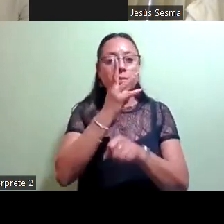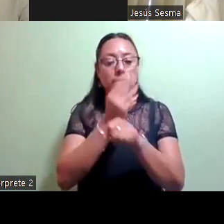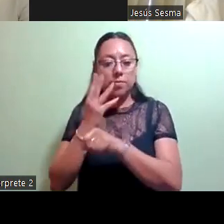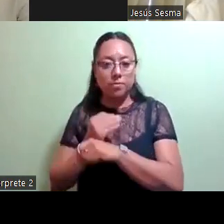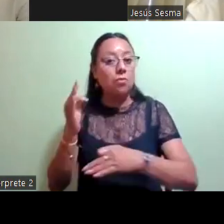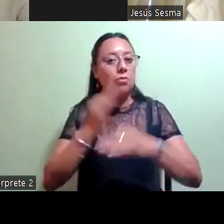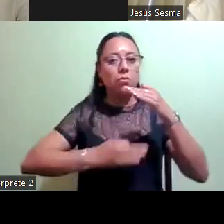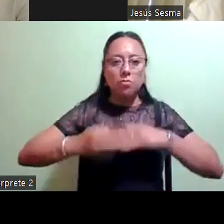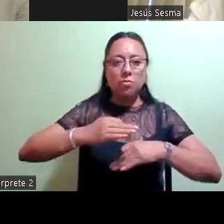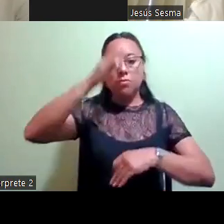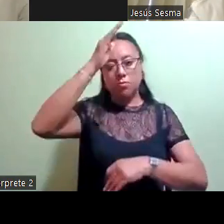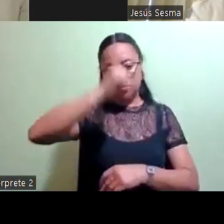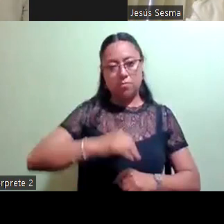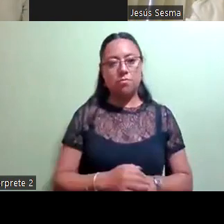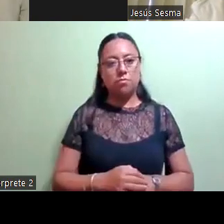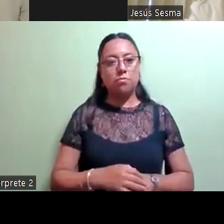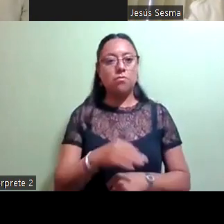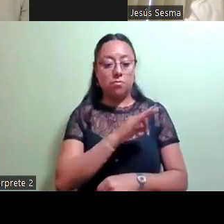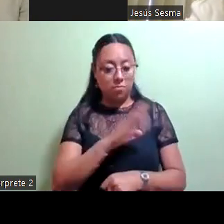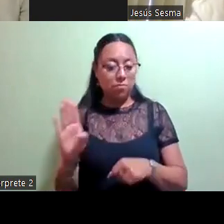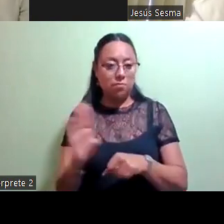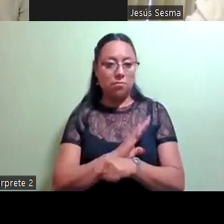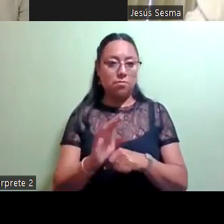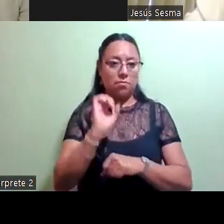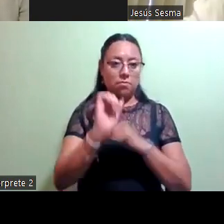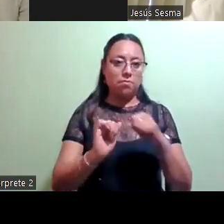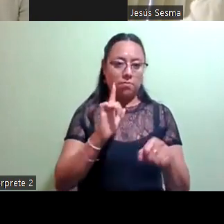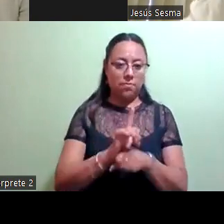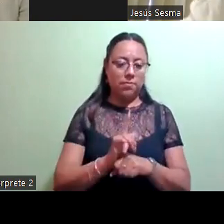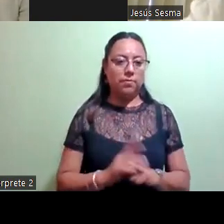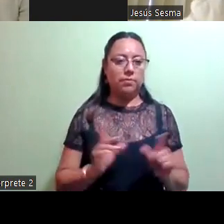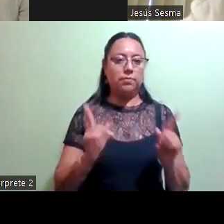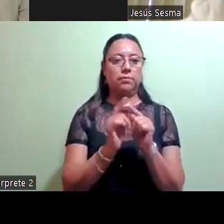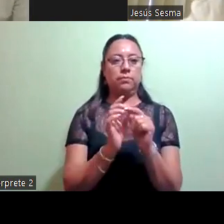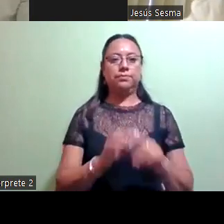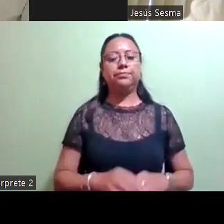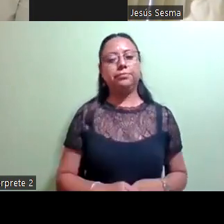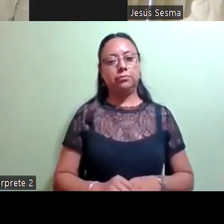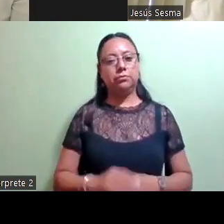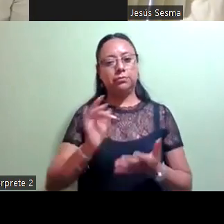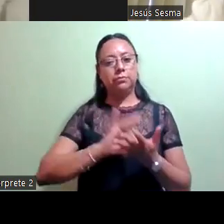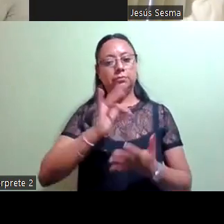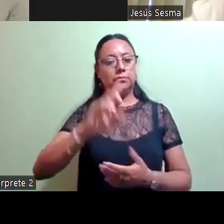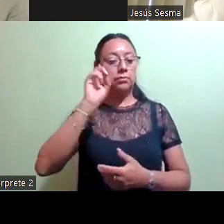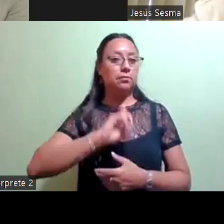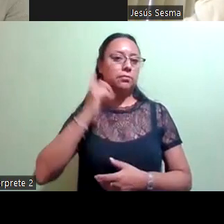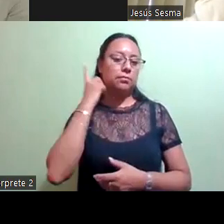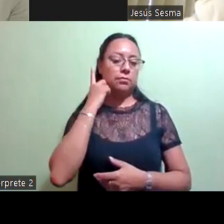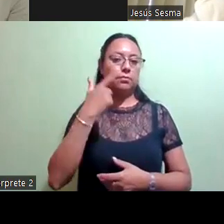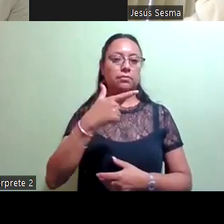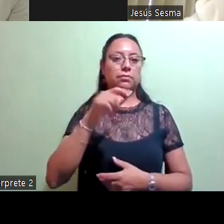plural, ¿no? Conveniente también para el bienestar animal. Es cuanto. Gracias, diputada